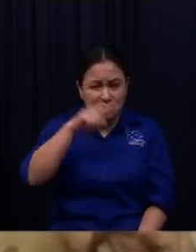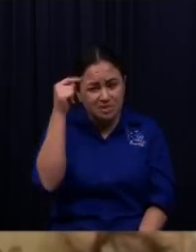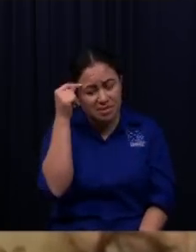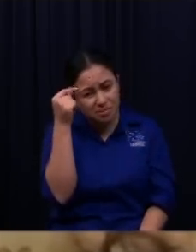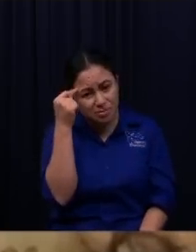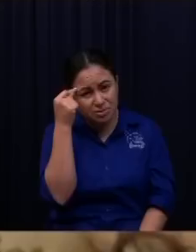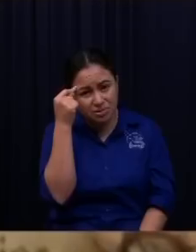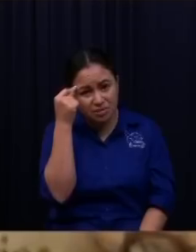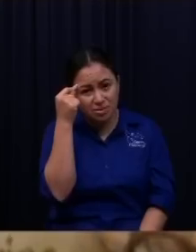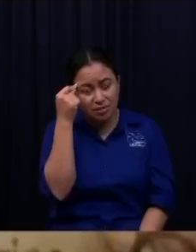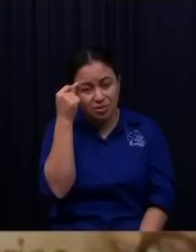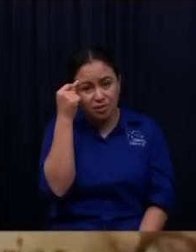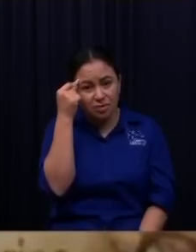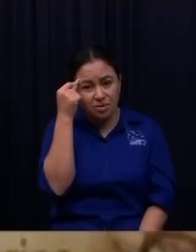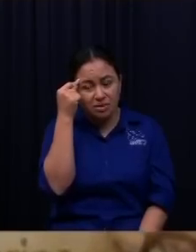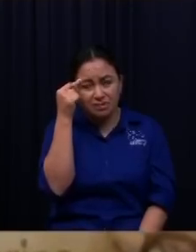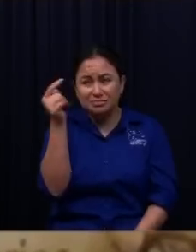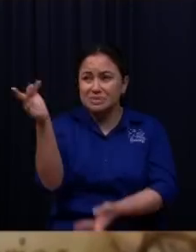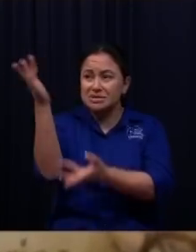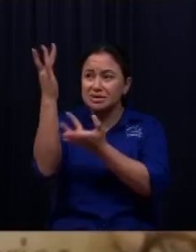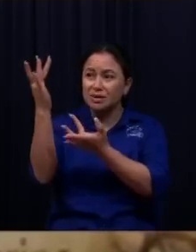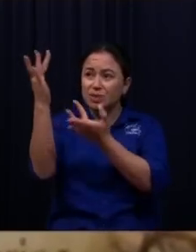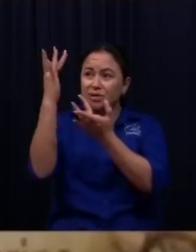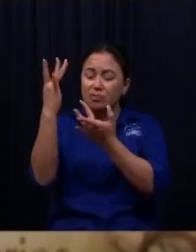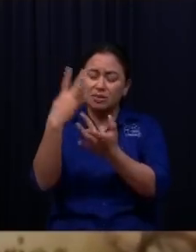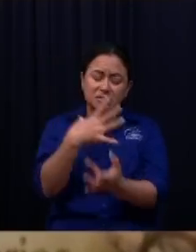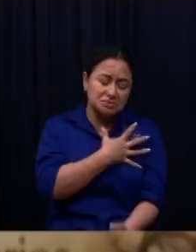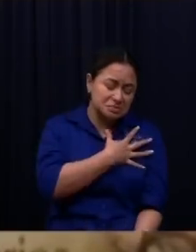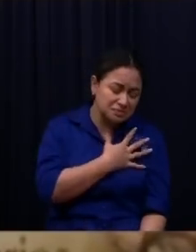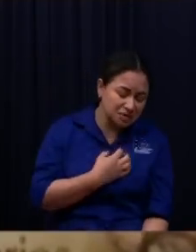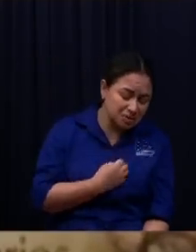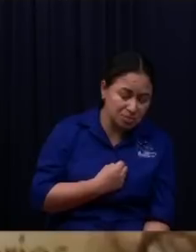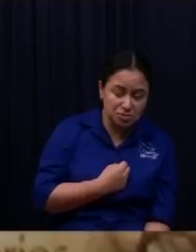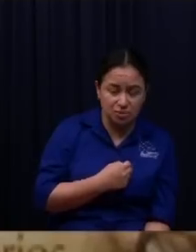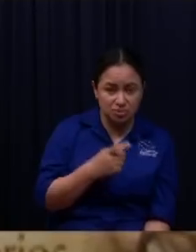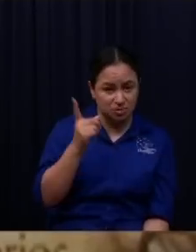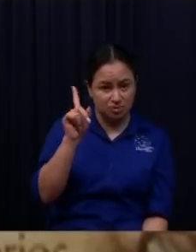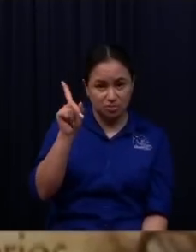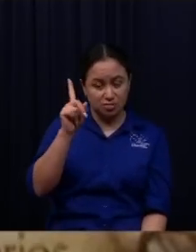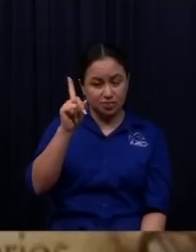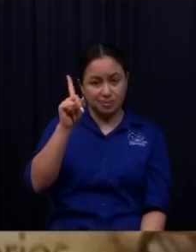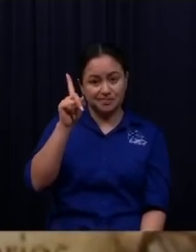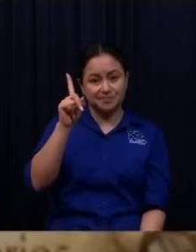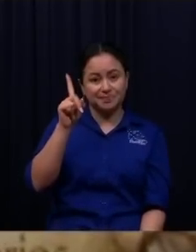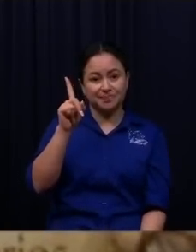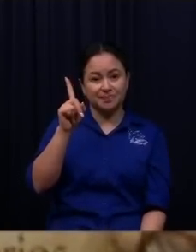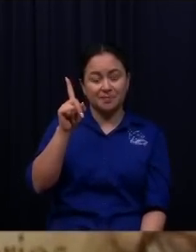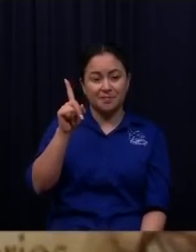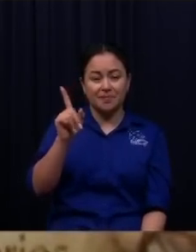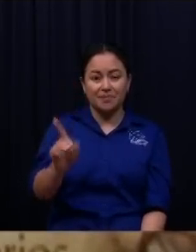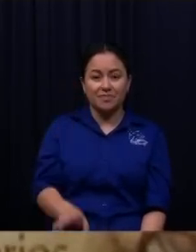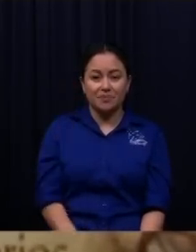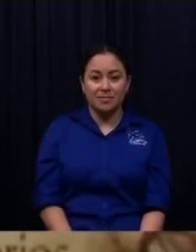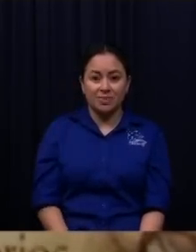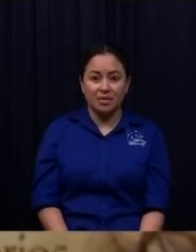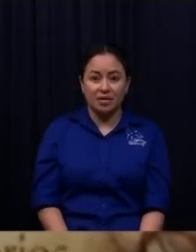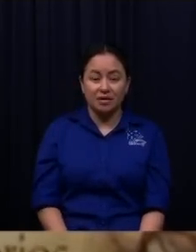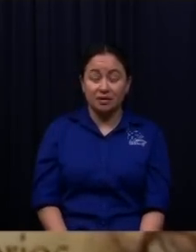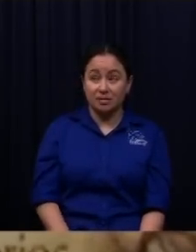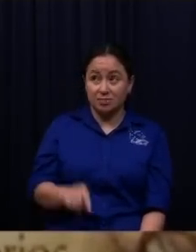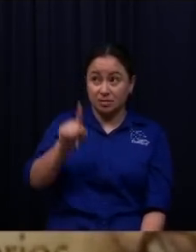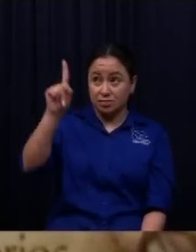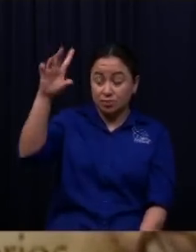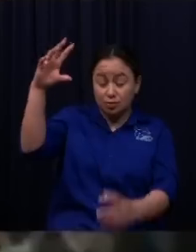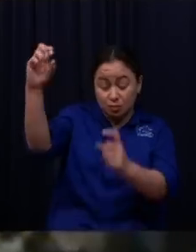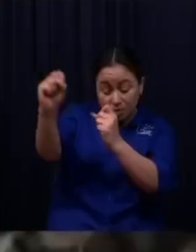uno, como dice ese himno, cuando yo soy rebelde, cuando yo no te escucho, tu amor me hace ver cuando estoy en un error.